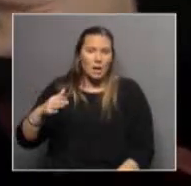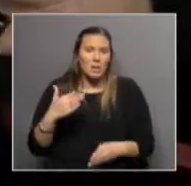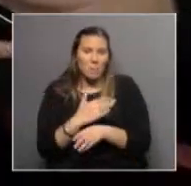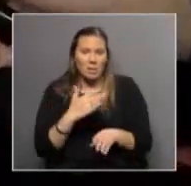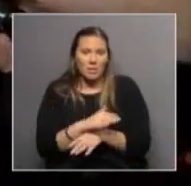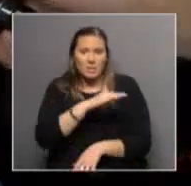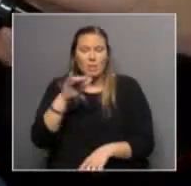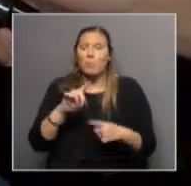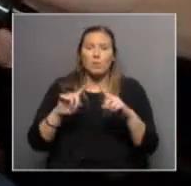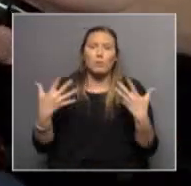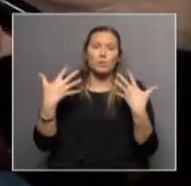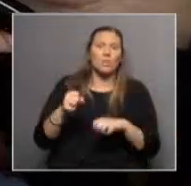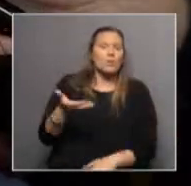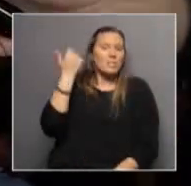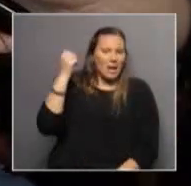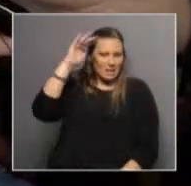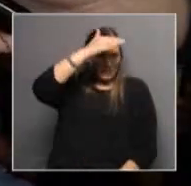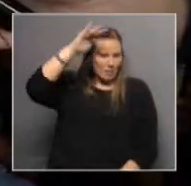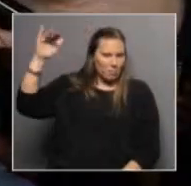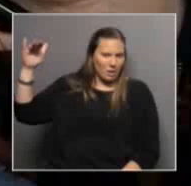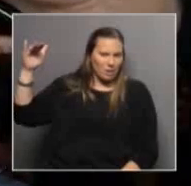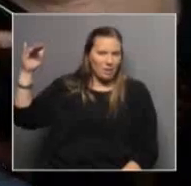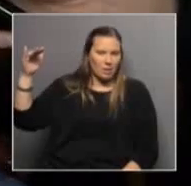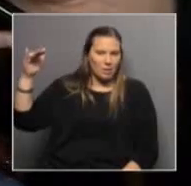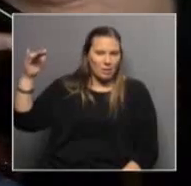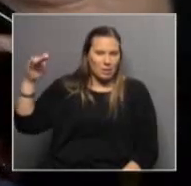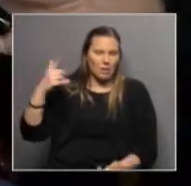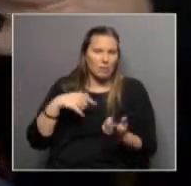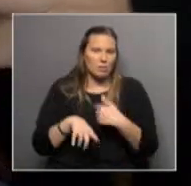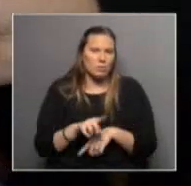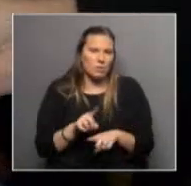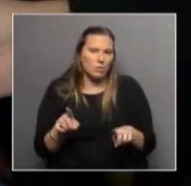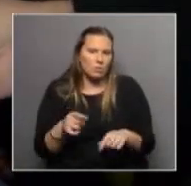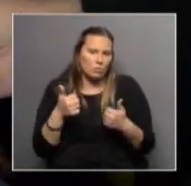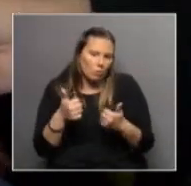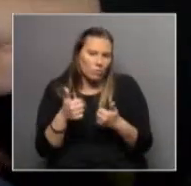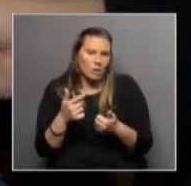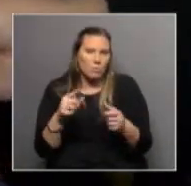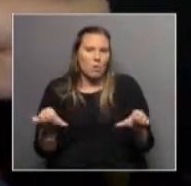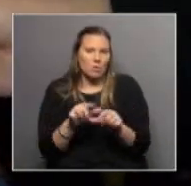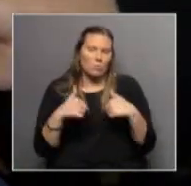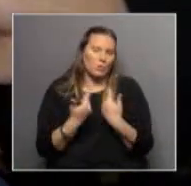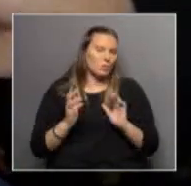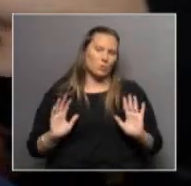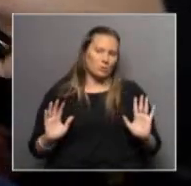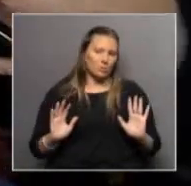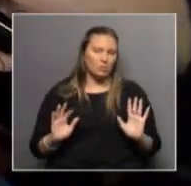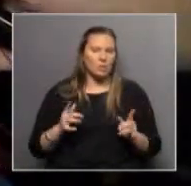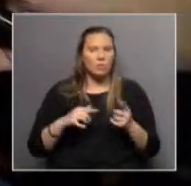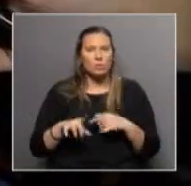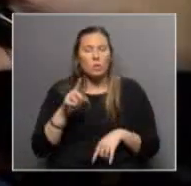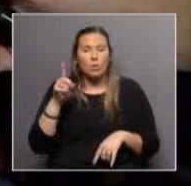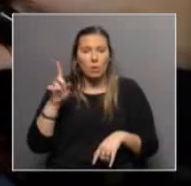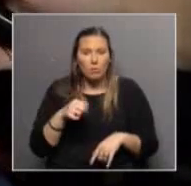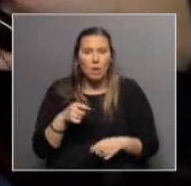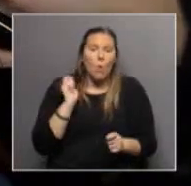chapa no, porque yo le quiero sacar la chapa. Claro. Entonces digo, está todo bien, pero lo hacemos nosotros. Yeah. Así que lo que venga,